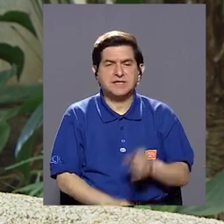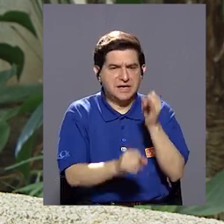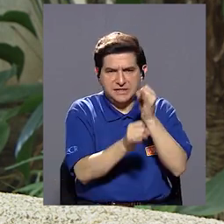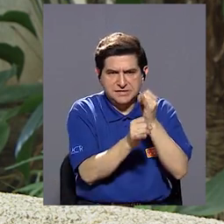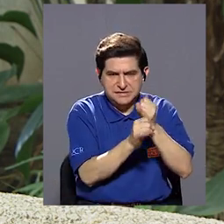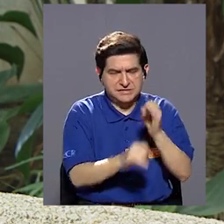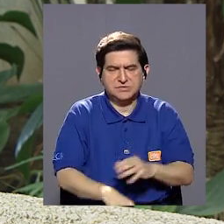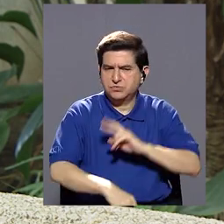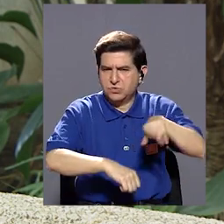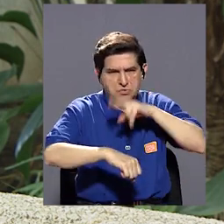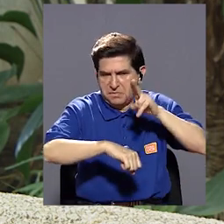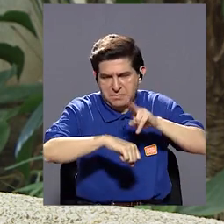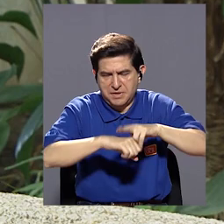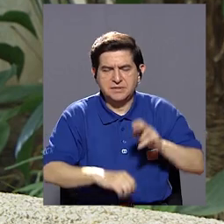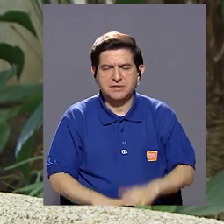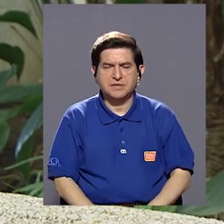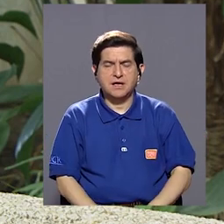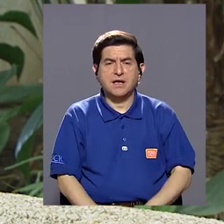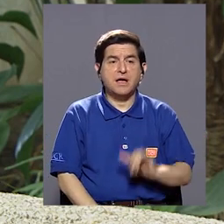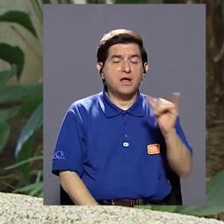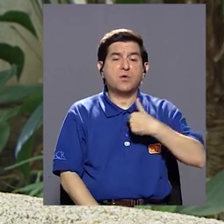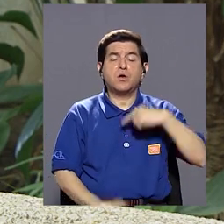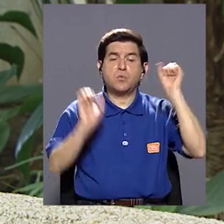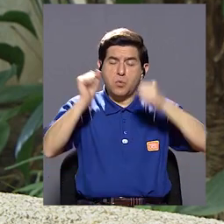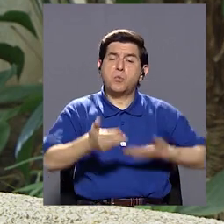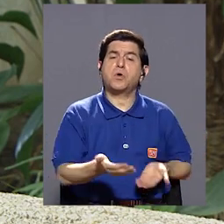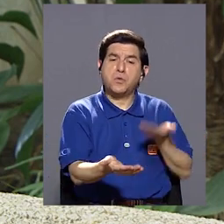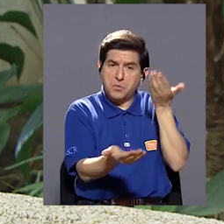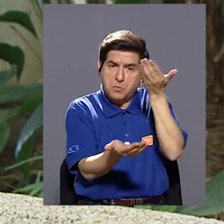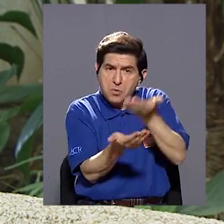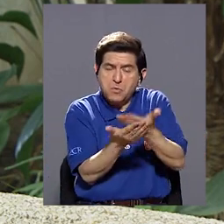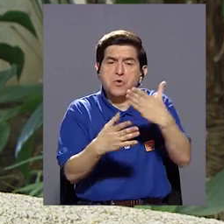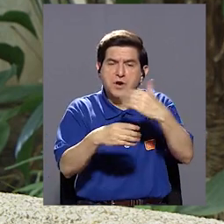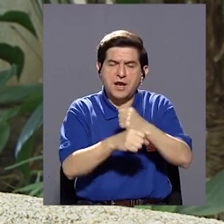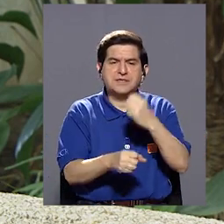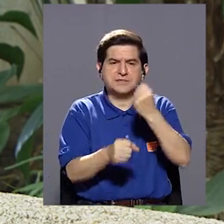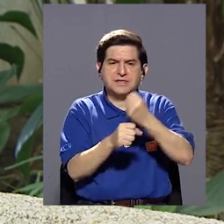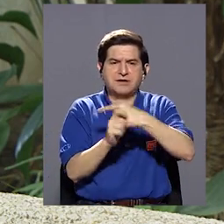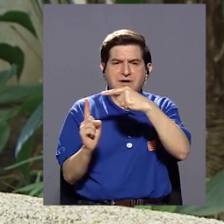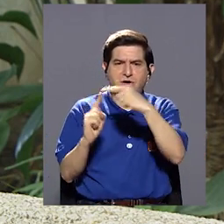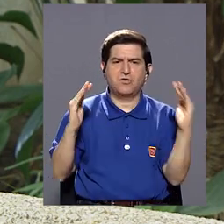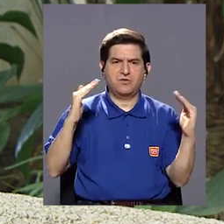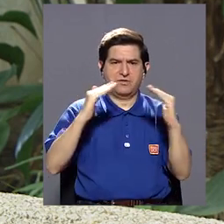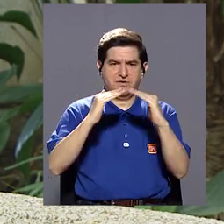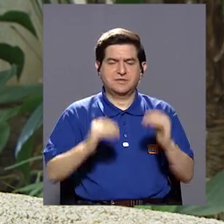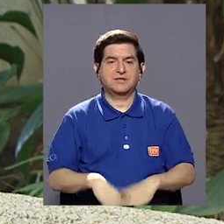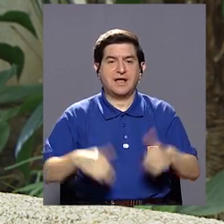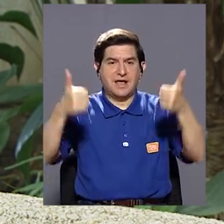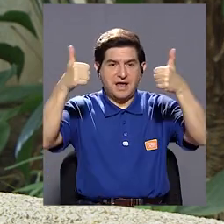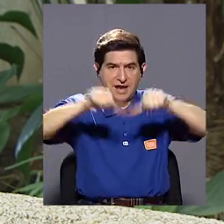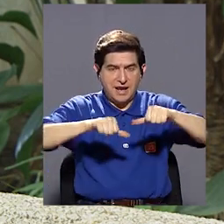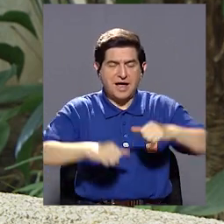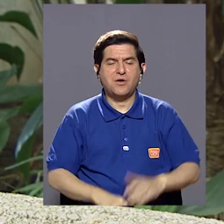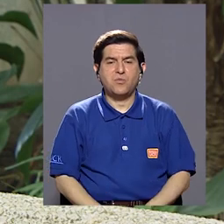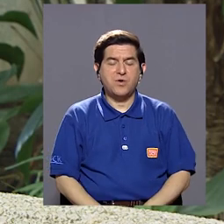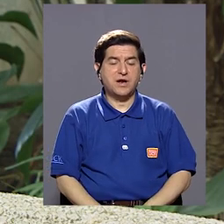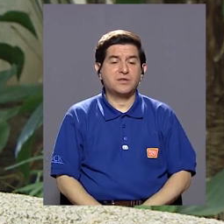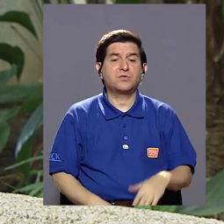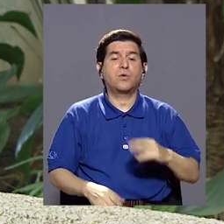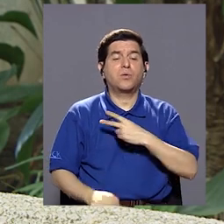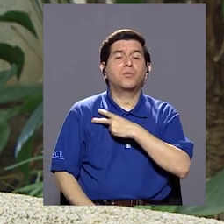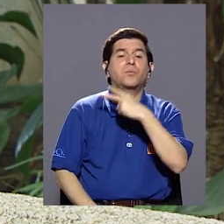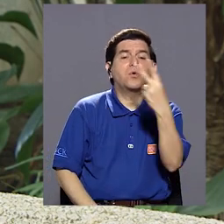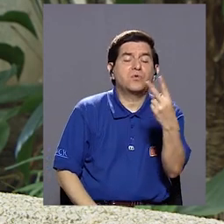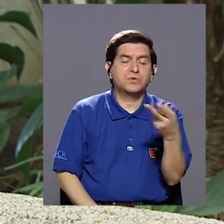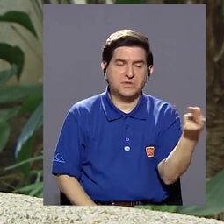dependencia regular. Entonces, hay un tema también en que uno puede proponerse para realizar teletrabajo. Como el acuerdo de teletrabajo